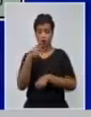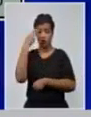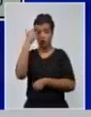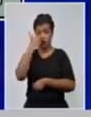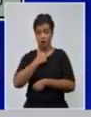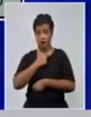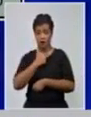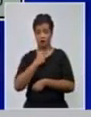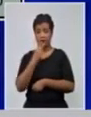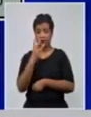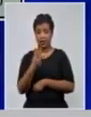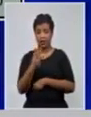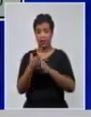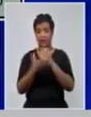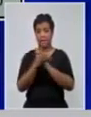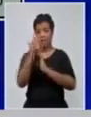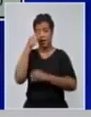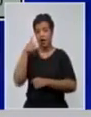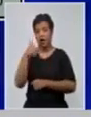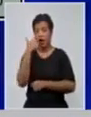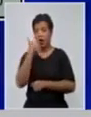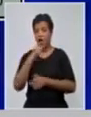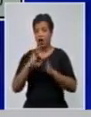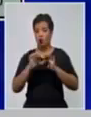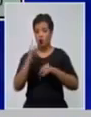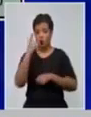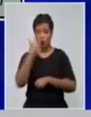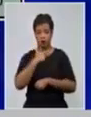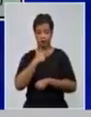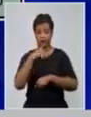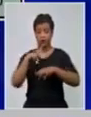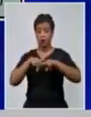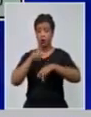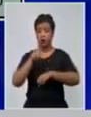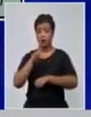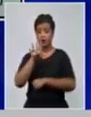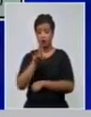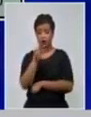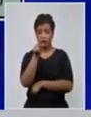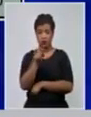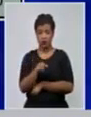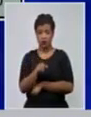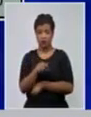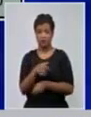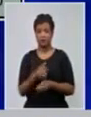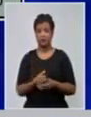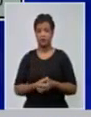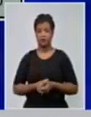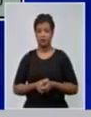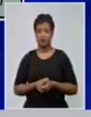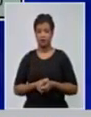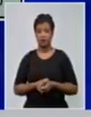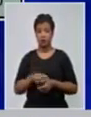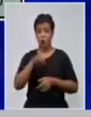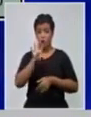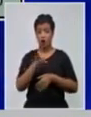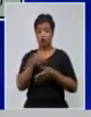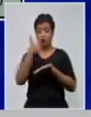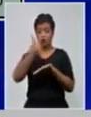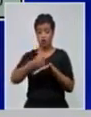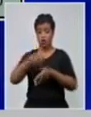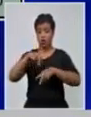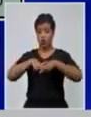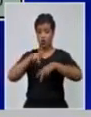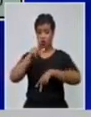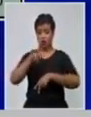3 de Majagua. En Holguín se confirmaron 5 personas de este territorio, 4 del municipio